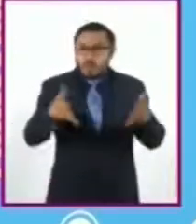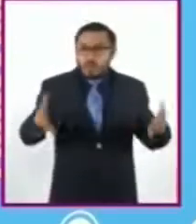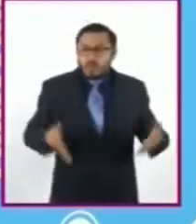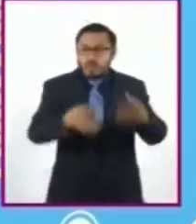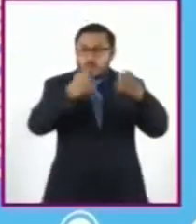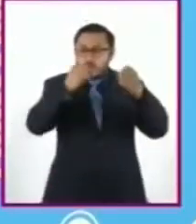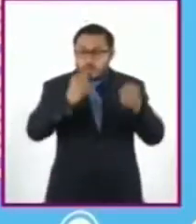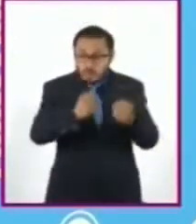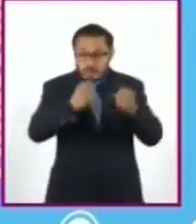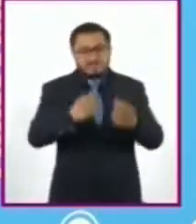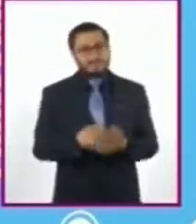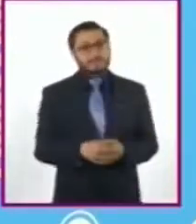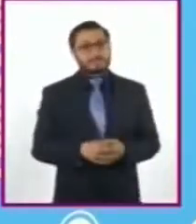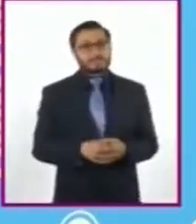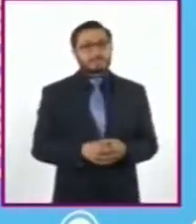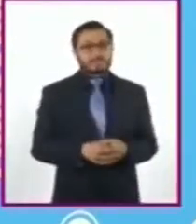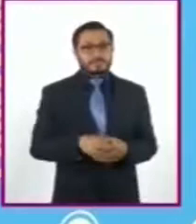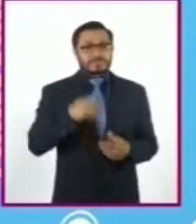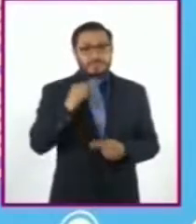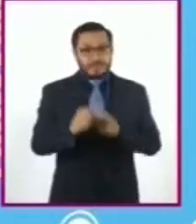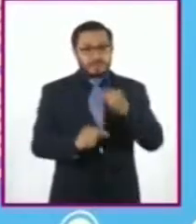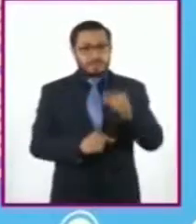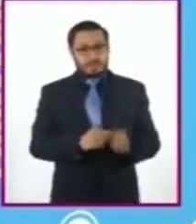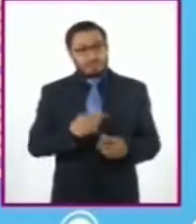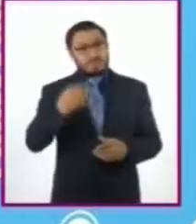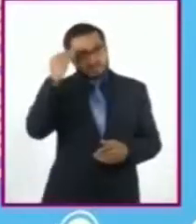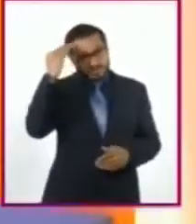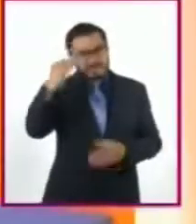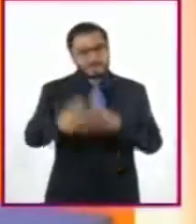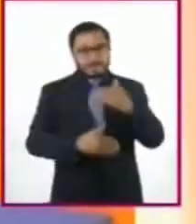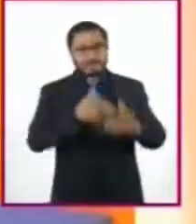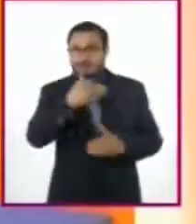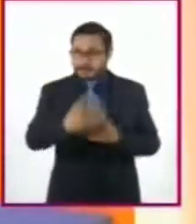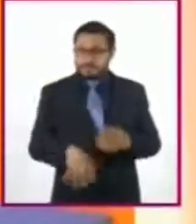o potencializar con el paso del tiempo.